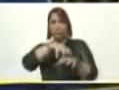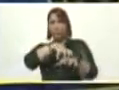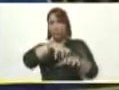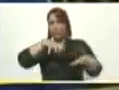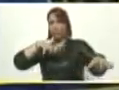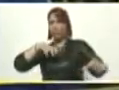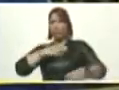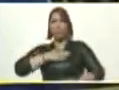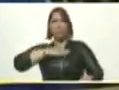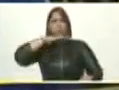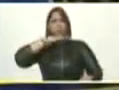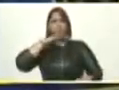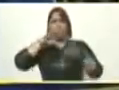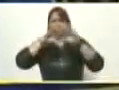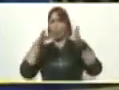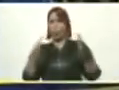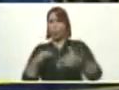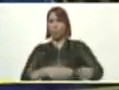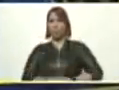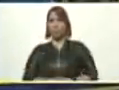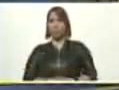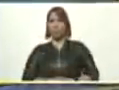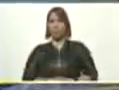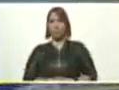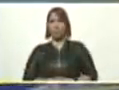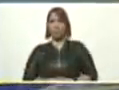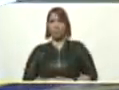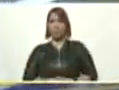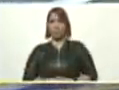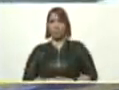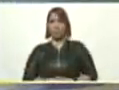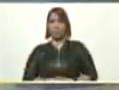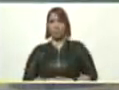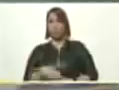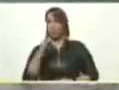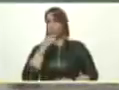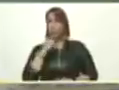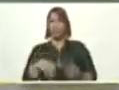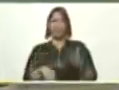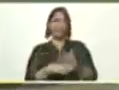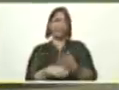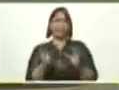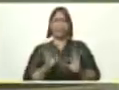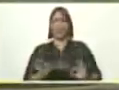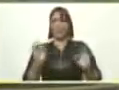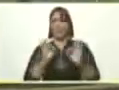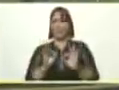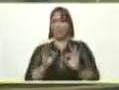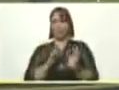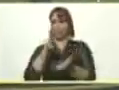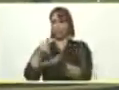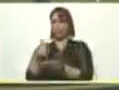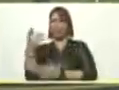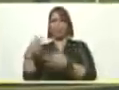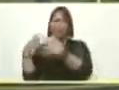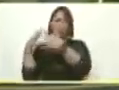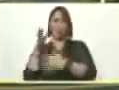quien llena el poliedro no tiene que ir al Madison Square Garden